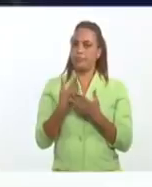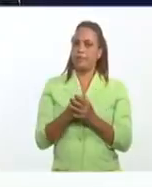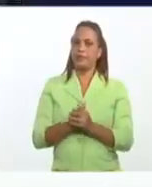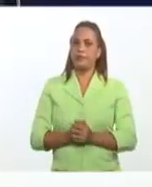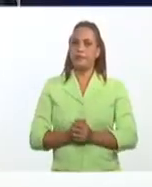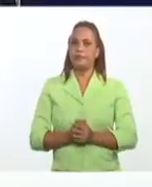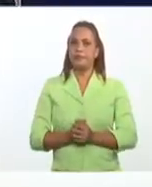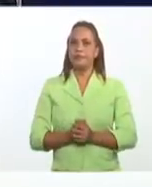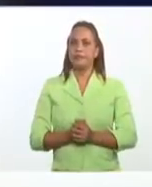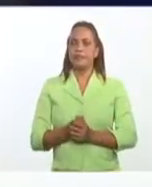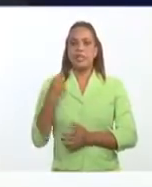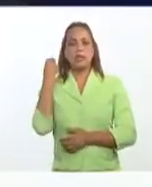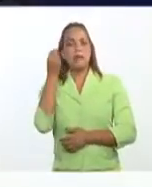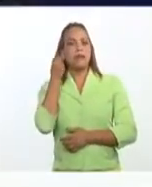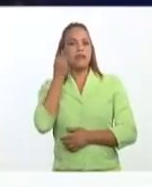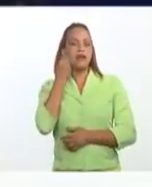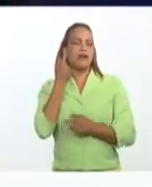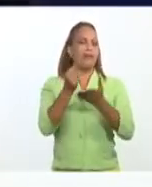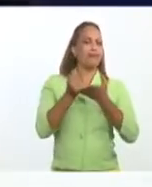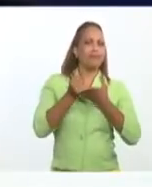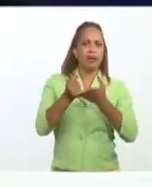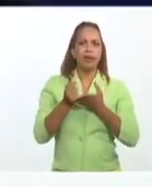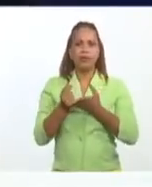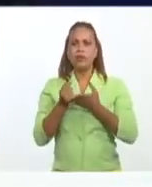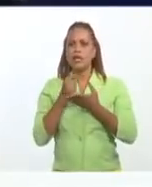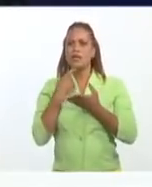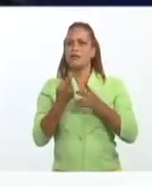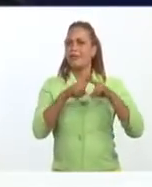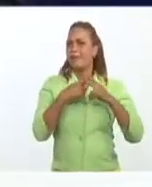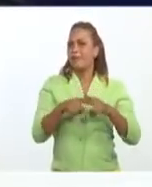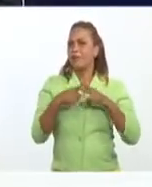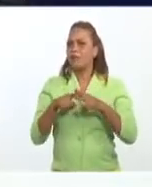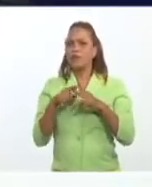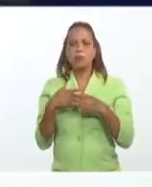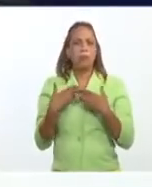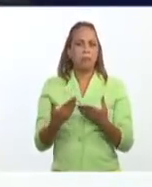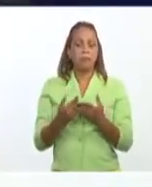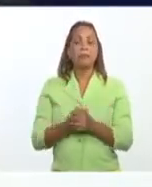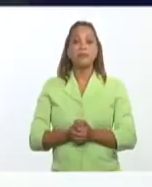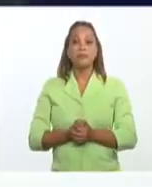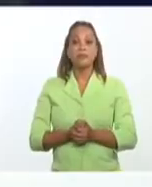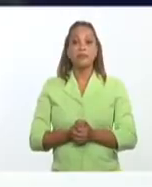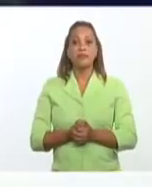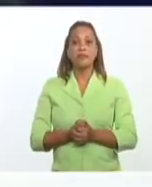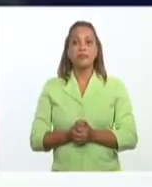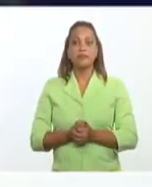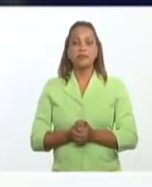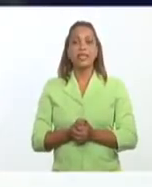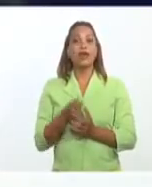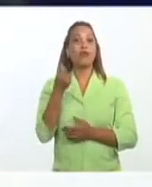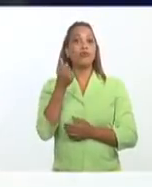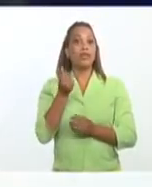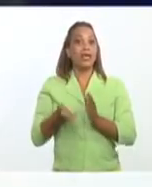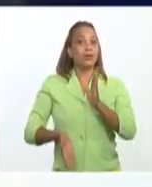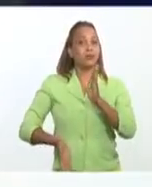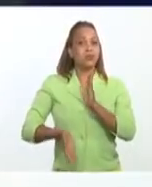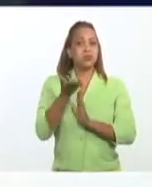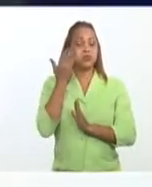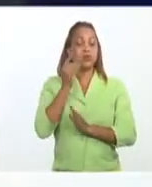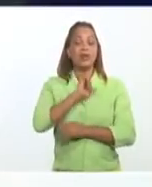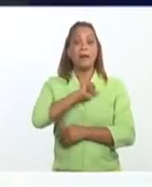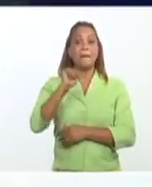decir, pensar que se corrigen problemas estructurales cuando la solución está en un megamonto que dispararía la deuda